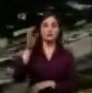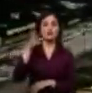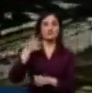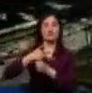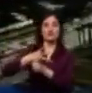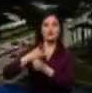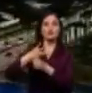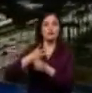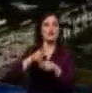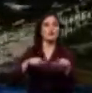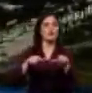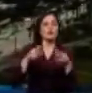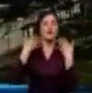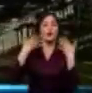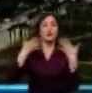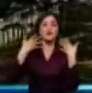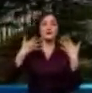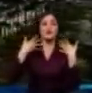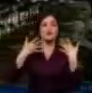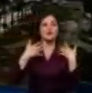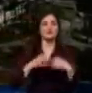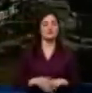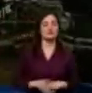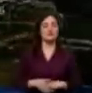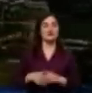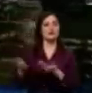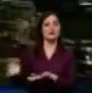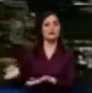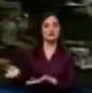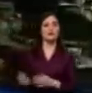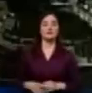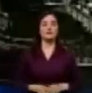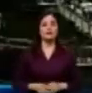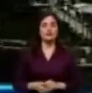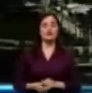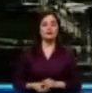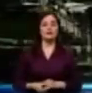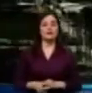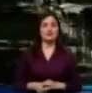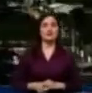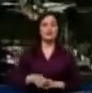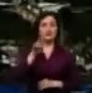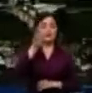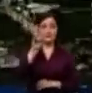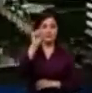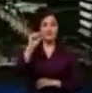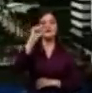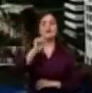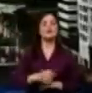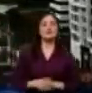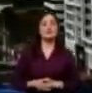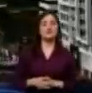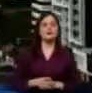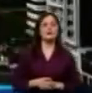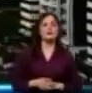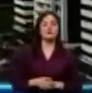EQ911. Estamos desde Guayaquil, es el sector de La Pampa. Sí, La Pampa, tenemos 26 grados centígrados a